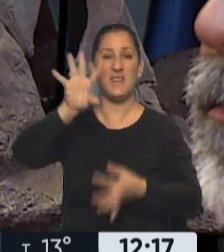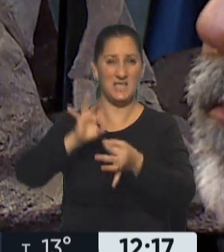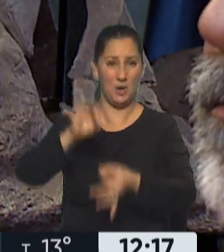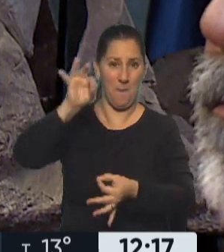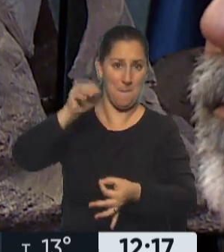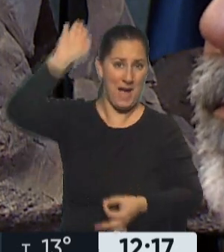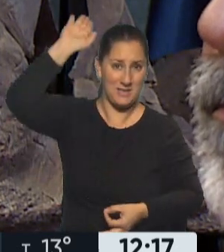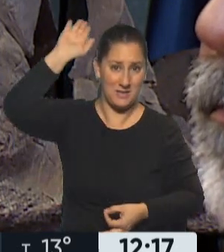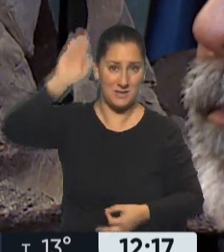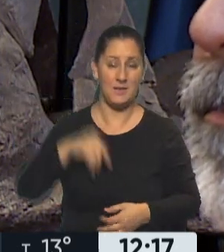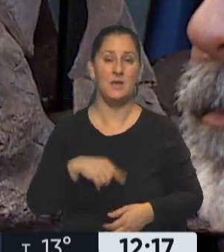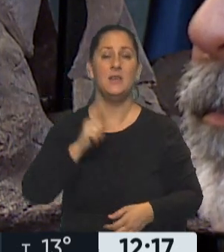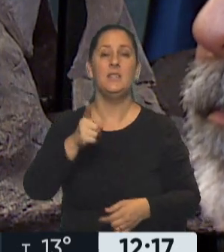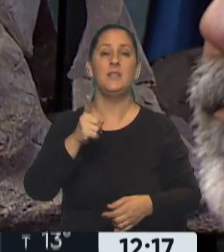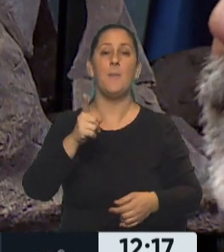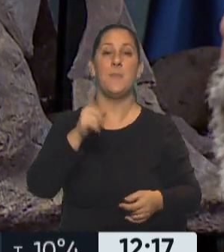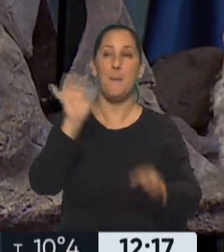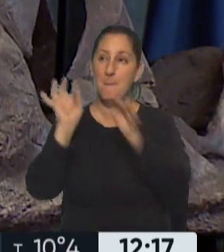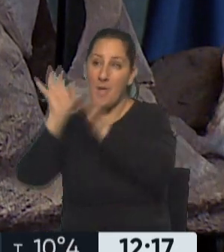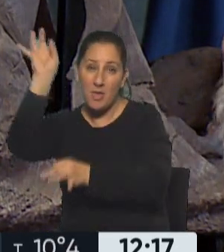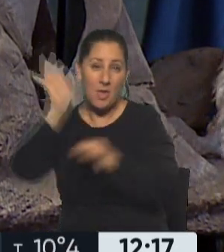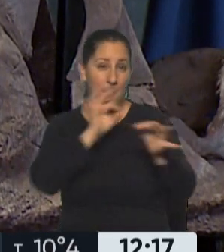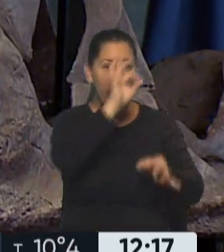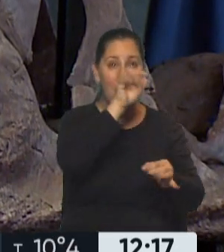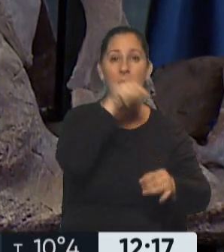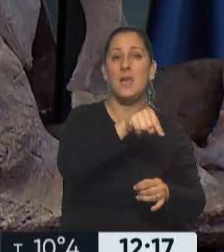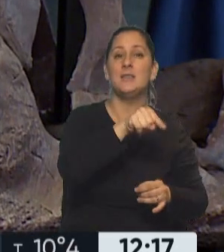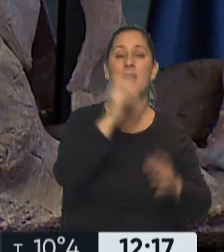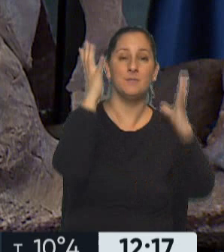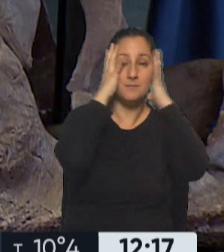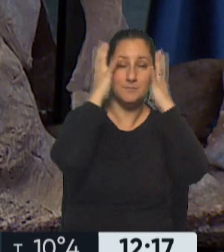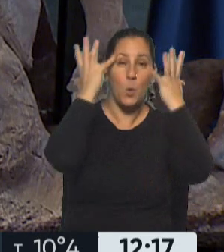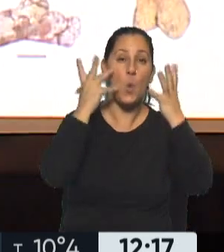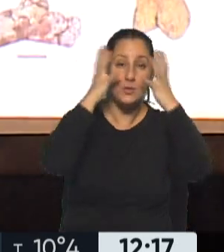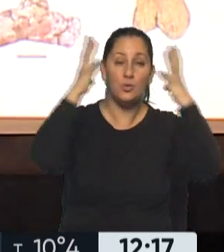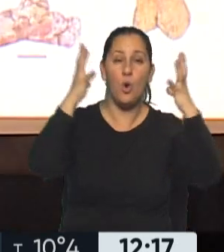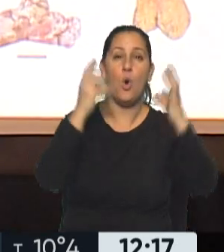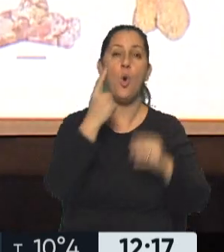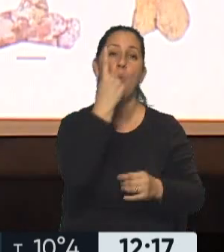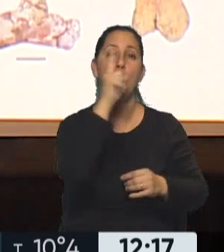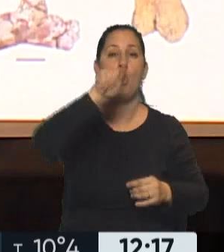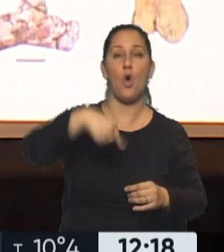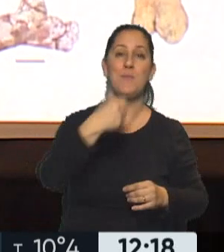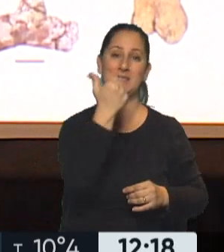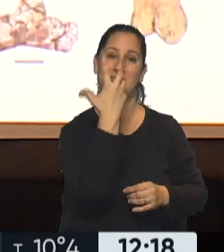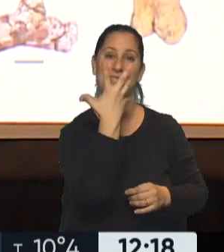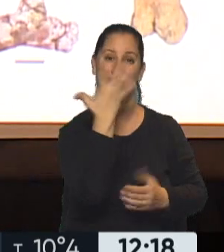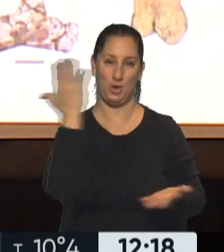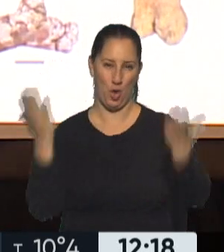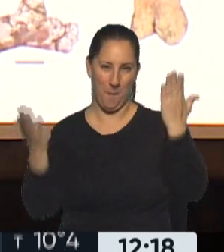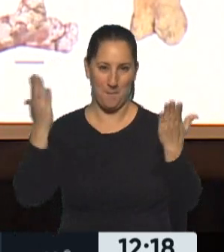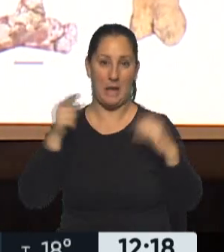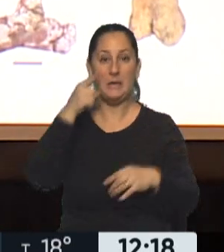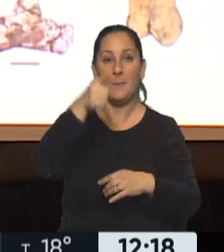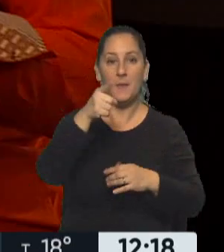largo extrapolando esa medida es el giganotosaurus tendría un cráneo de aproximadamente 1 metro 65 se trata de